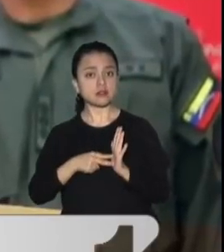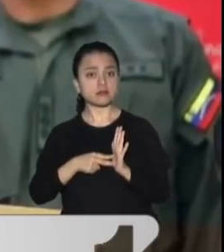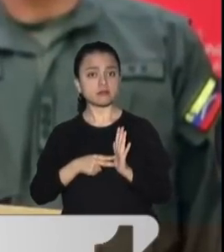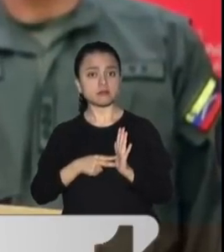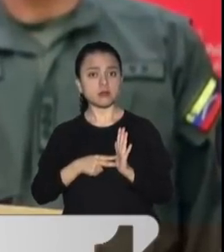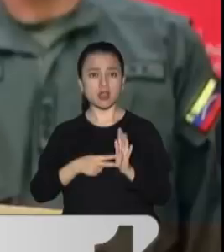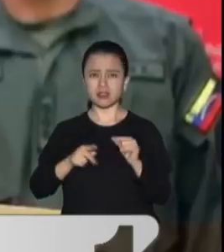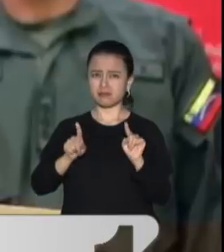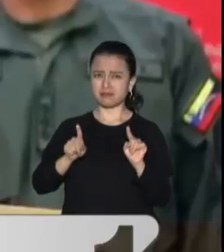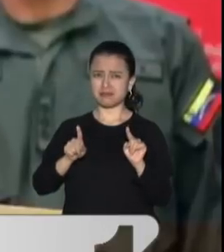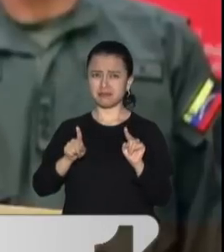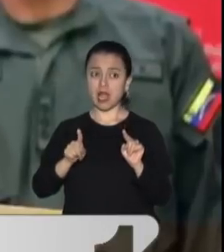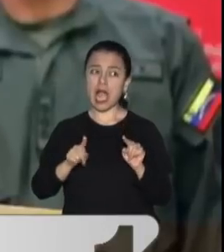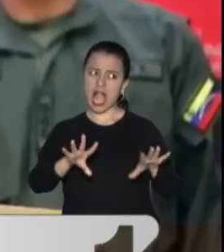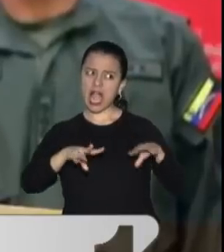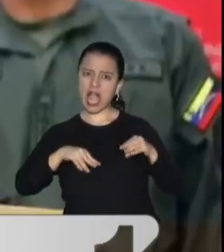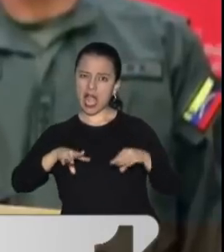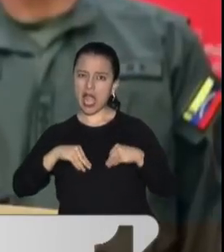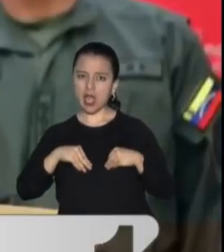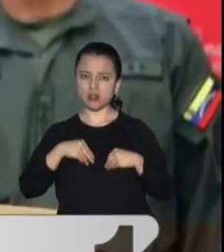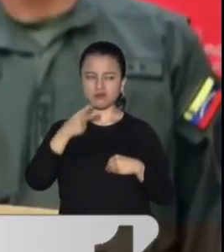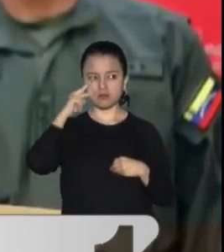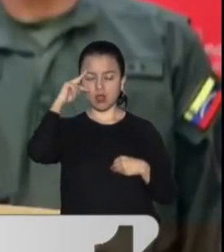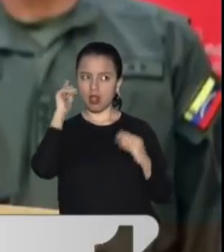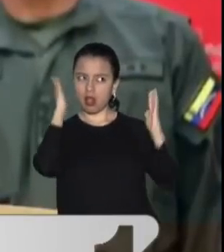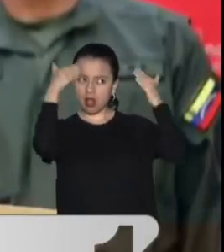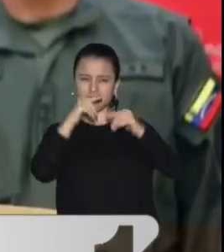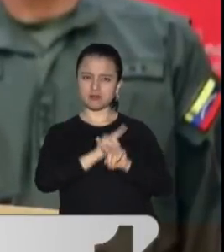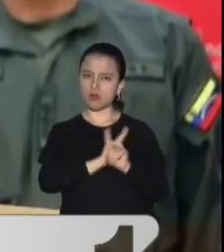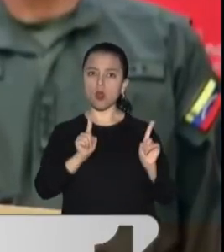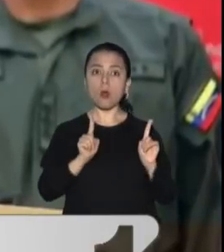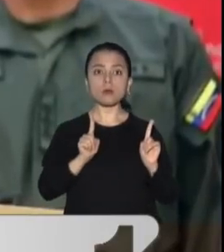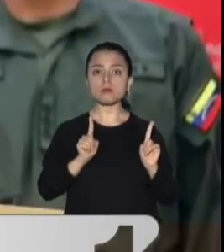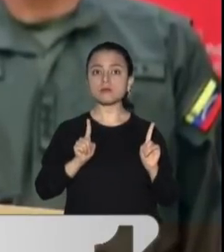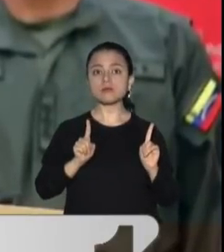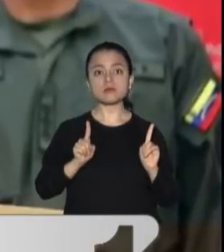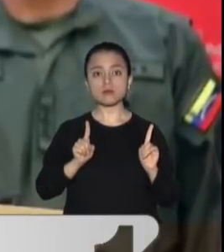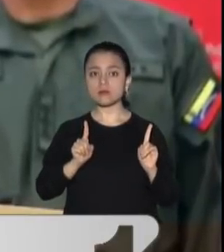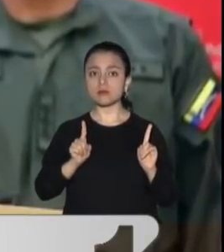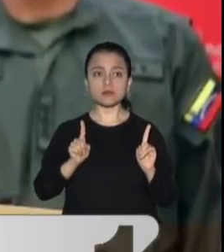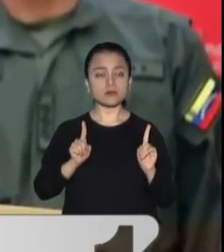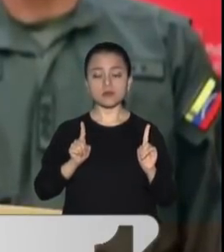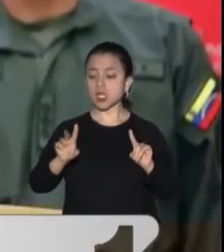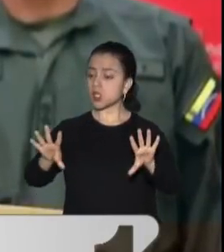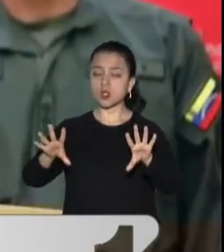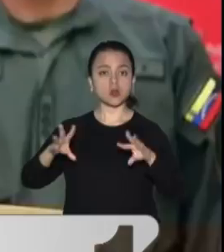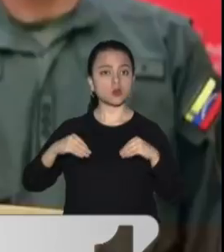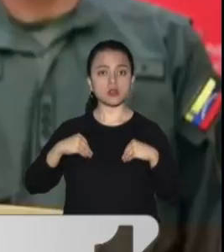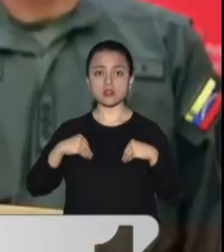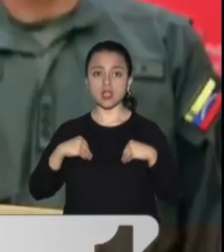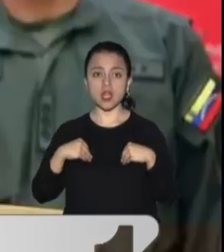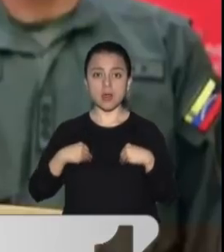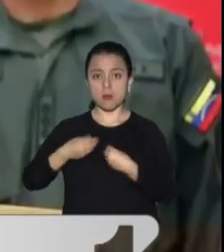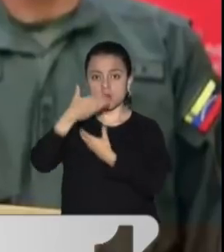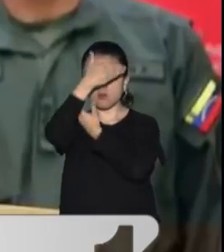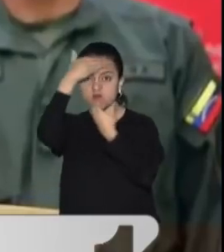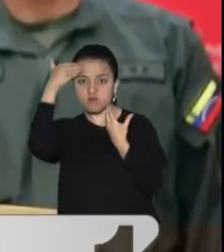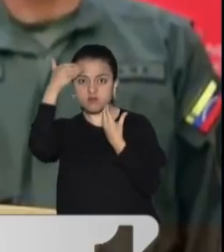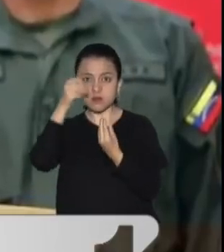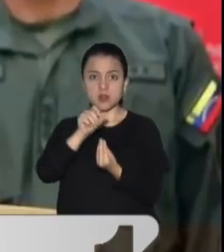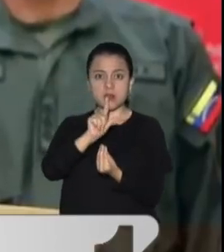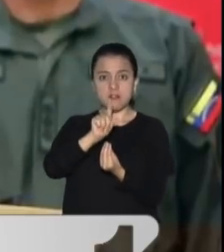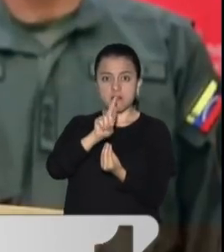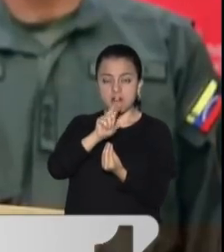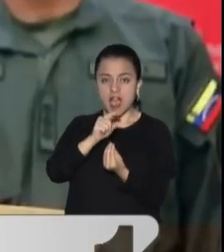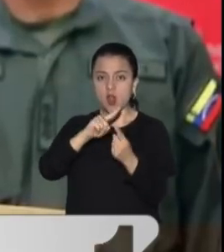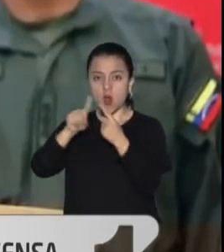no es negociable, reiterando contundentemente que no toleraremos grupos armados al